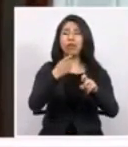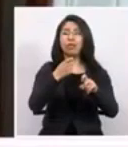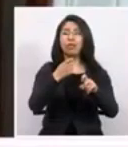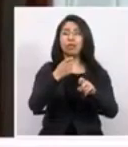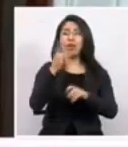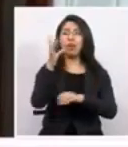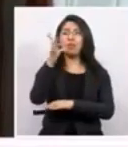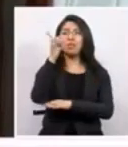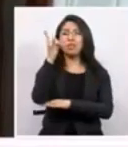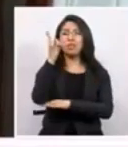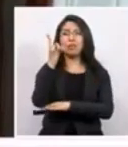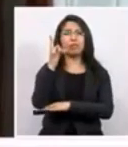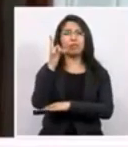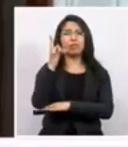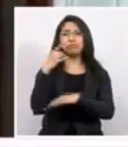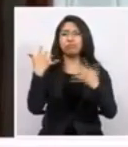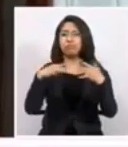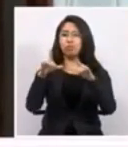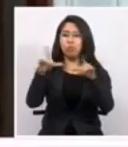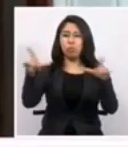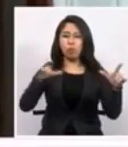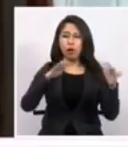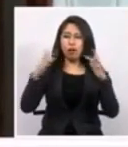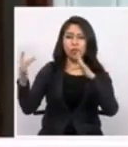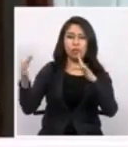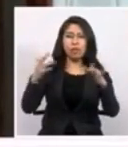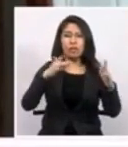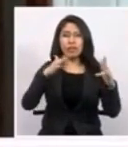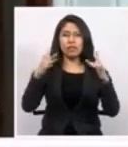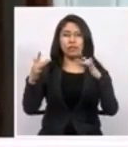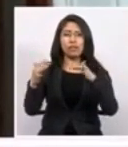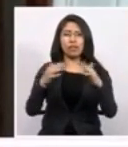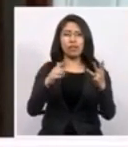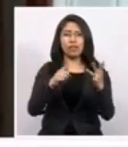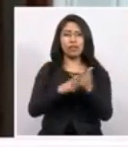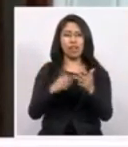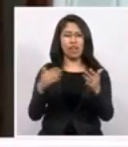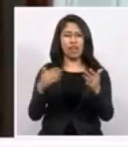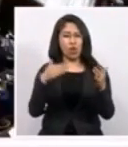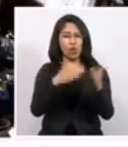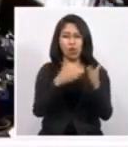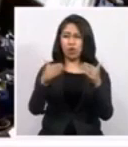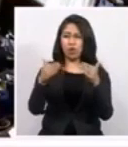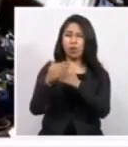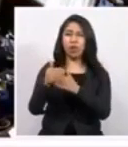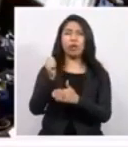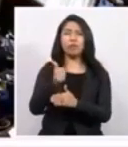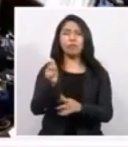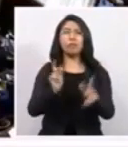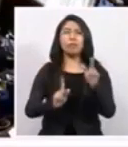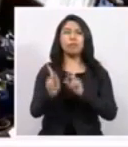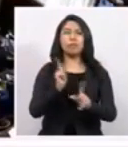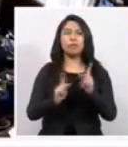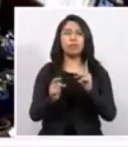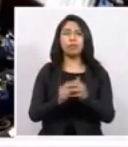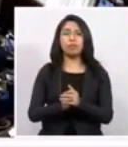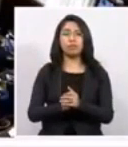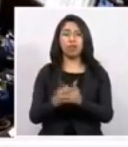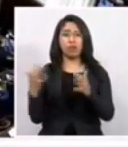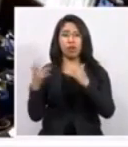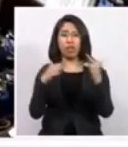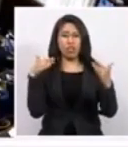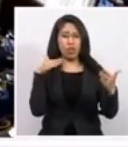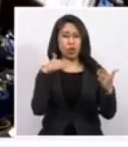Bolivia fue escenario de una guerra interna y sistemática contra el pueblo, especialmente contra los más